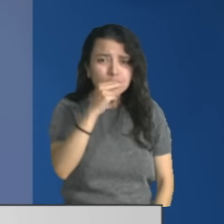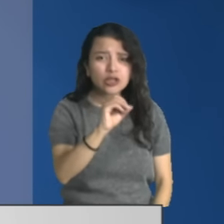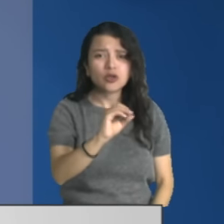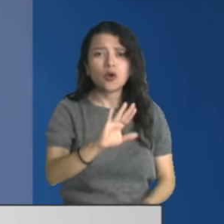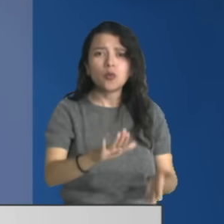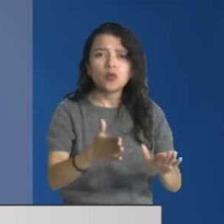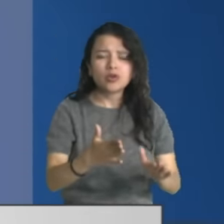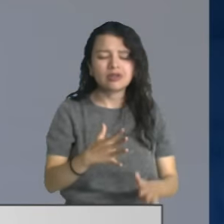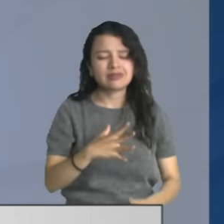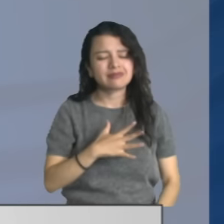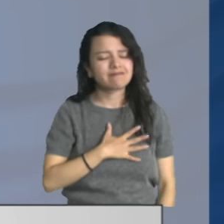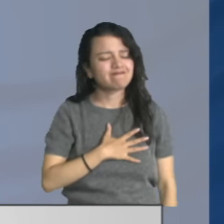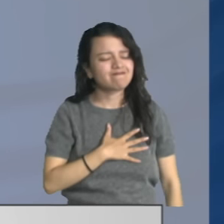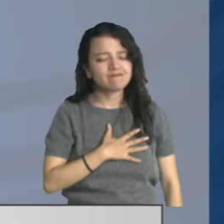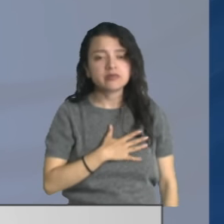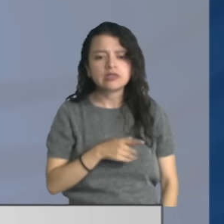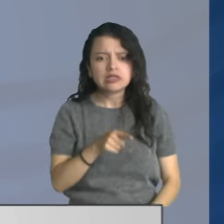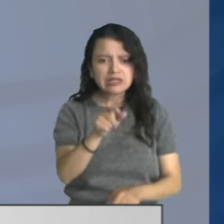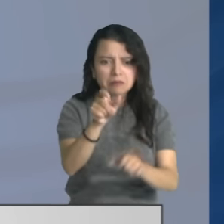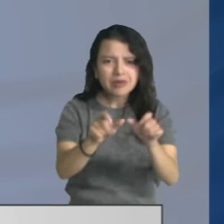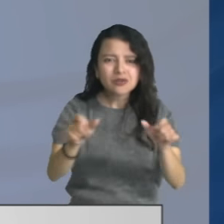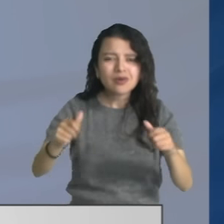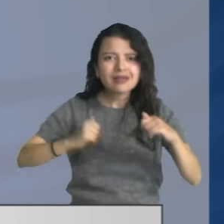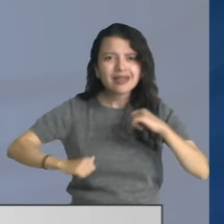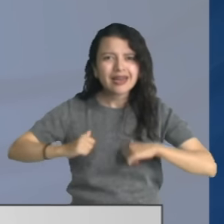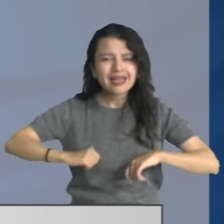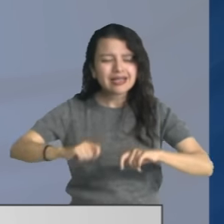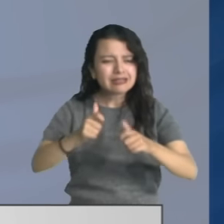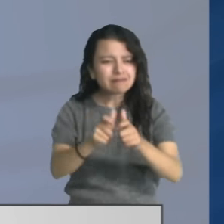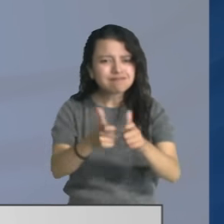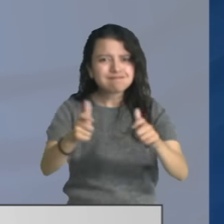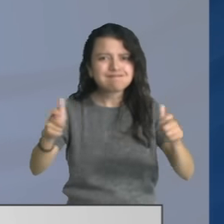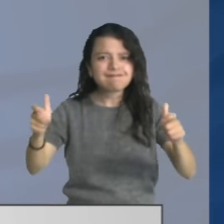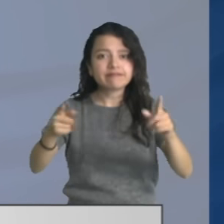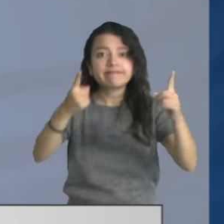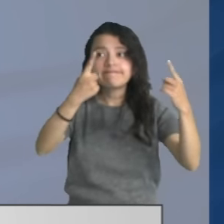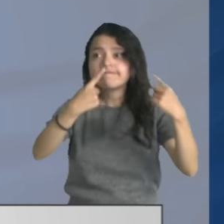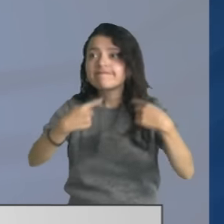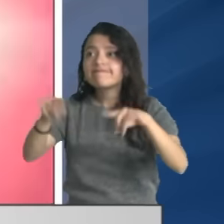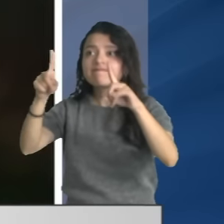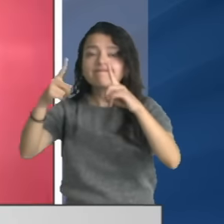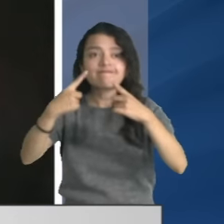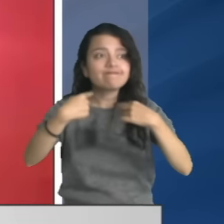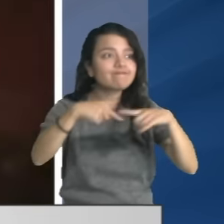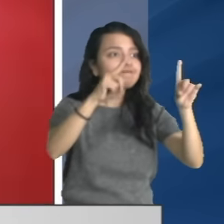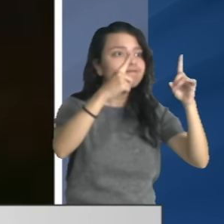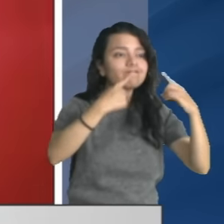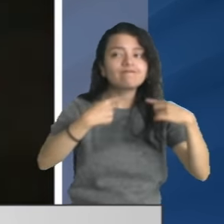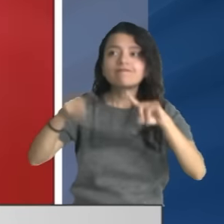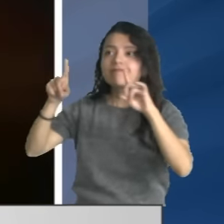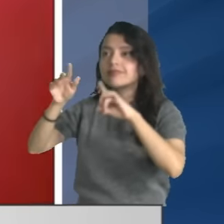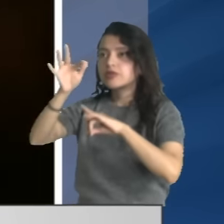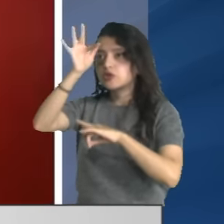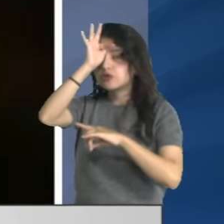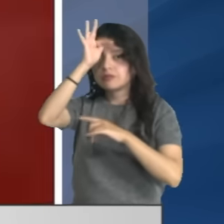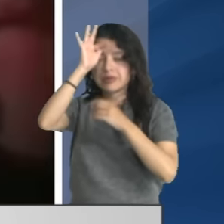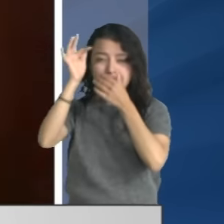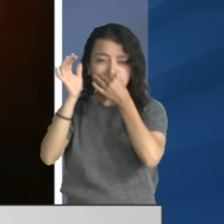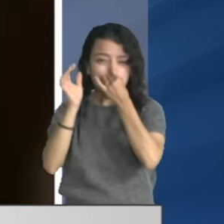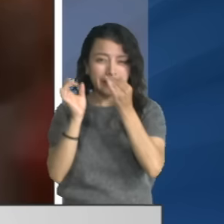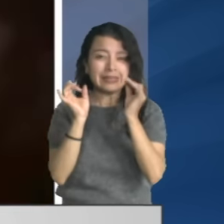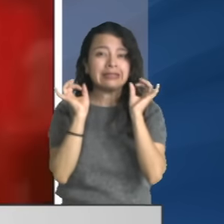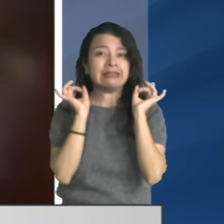aún sin determinar de heridos, toda vez que los que se remitieron en la noche anterior fueron aquellos